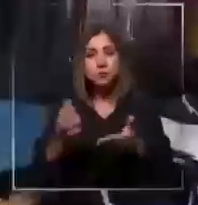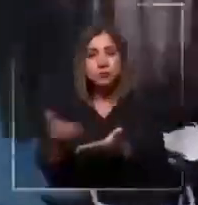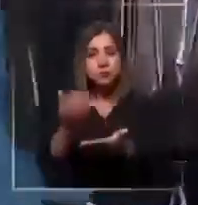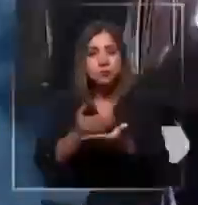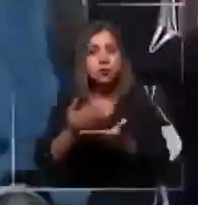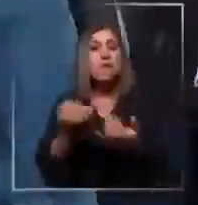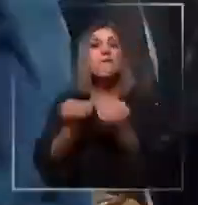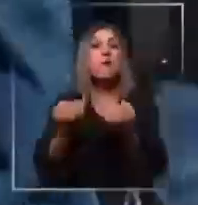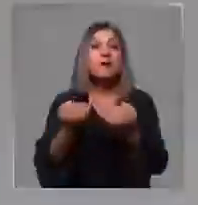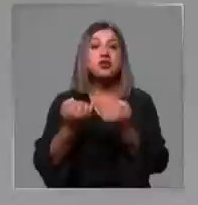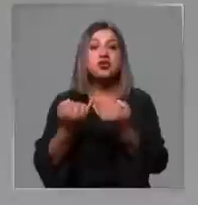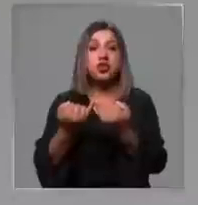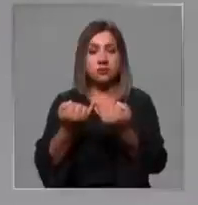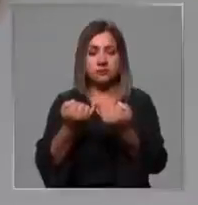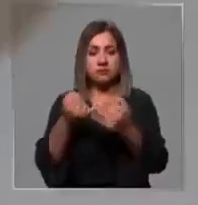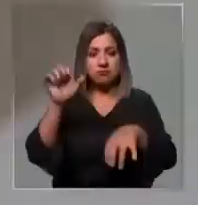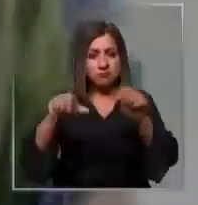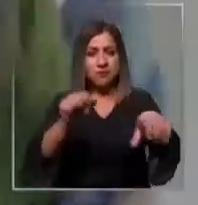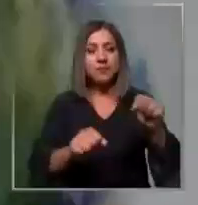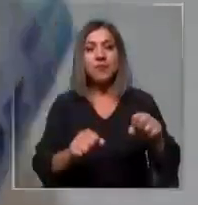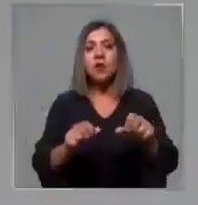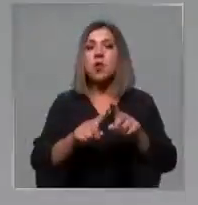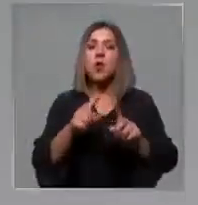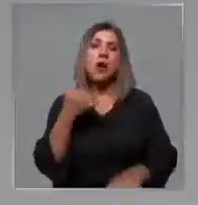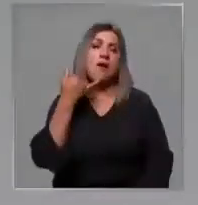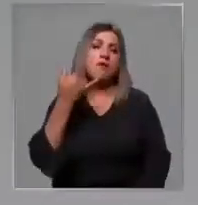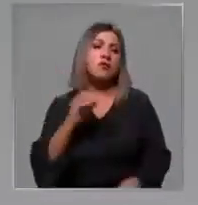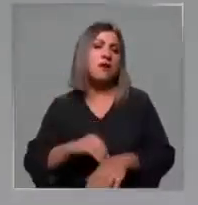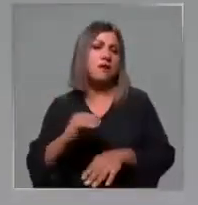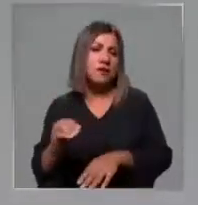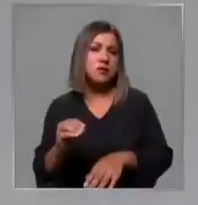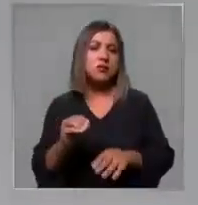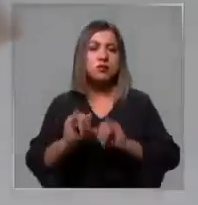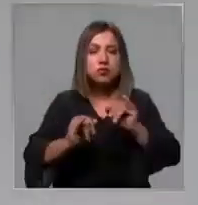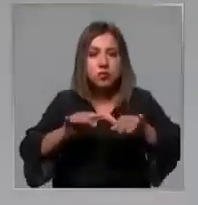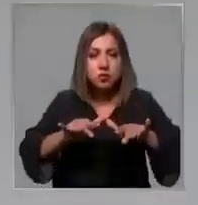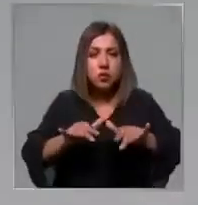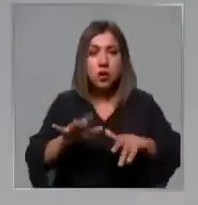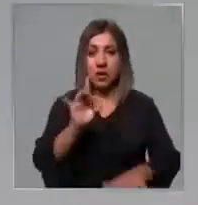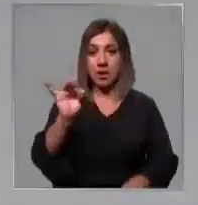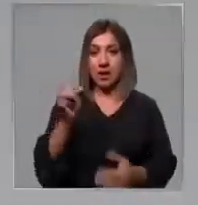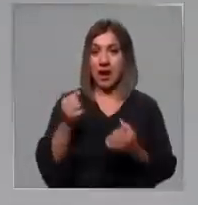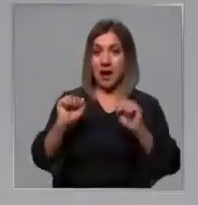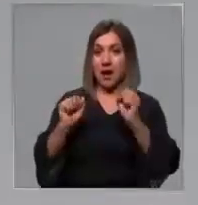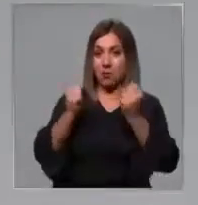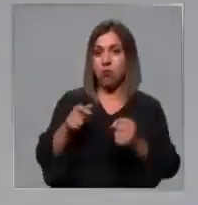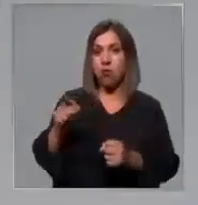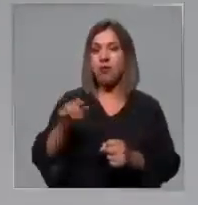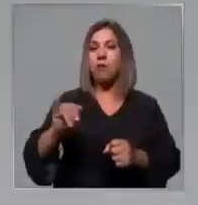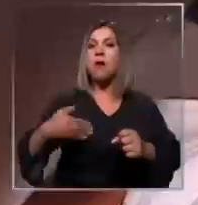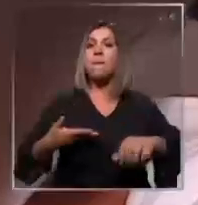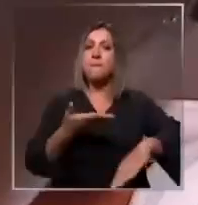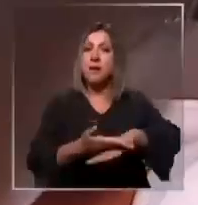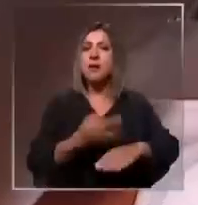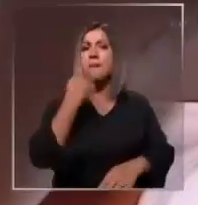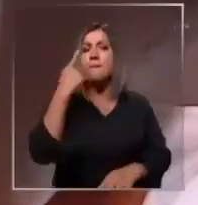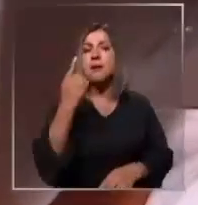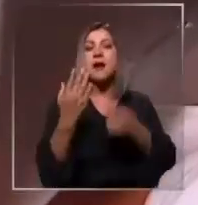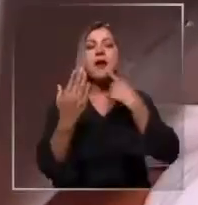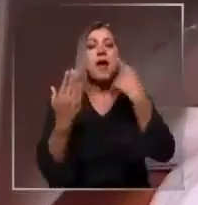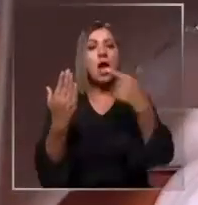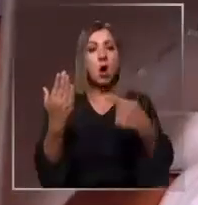información confidencial de los usuarios. Llamativos anuncios y tentadoras sumas de dinero. Luego piden que el usuario siga la